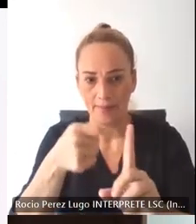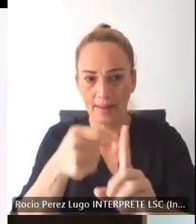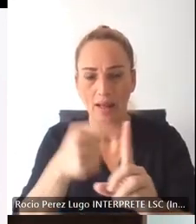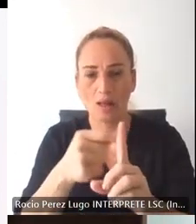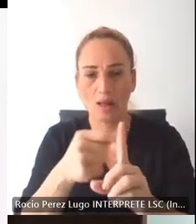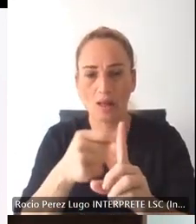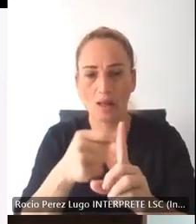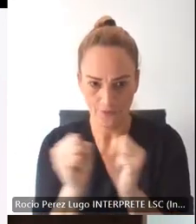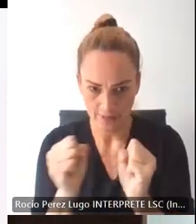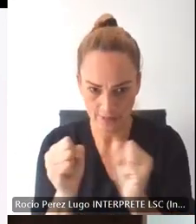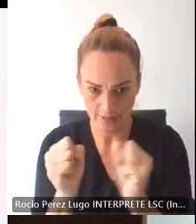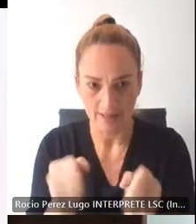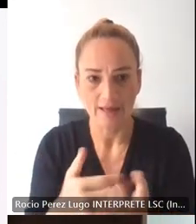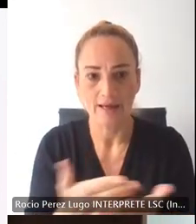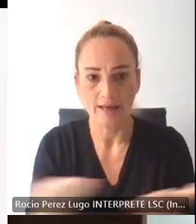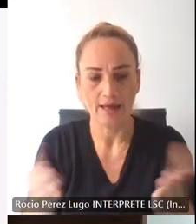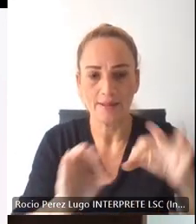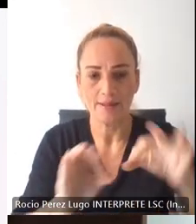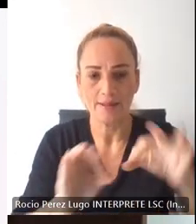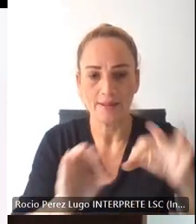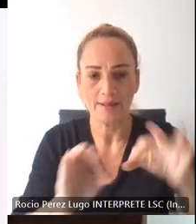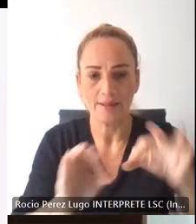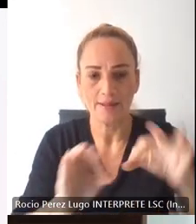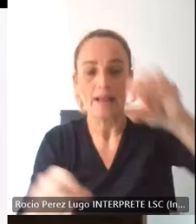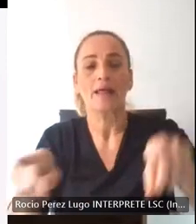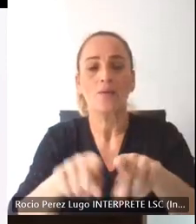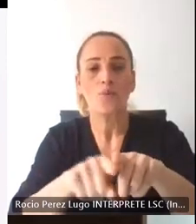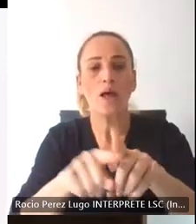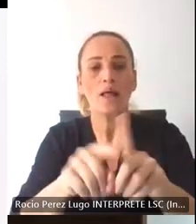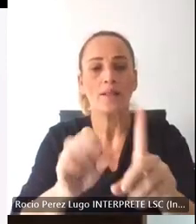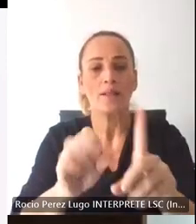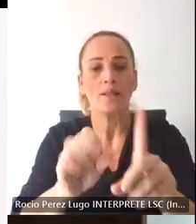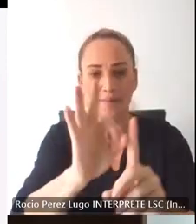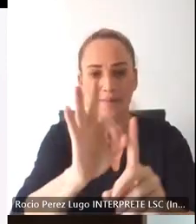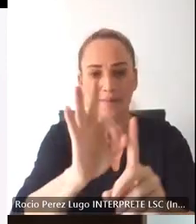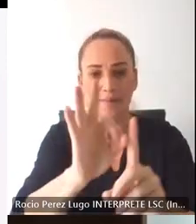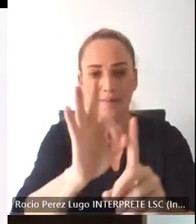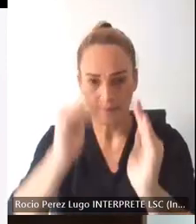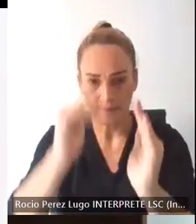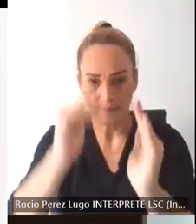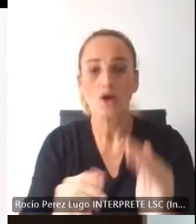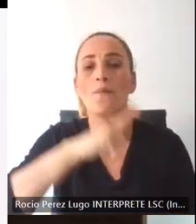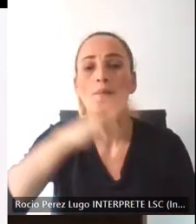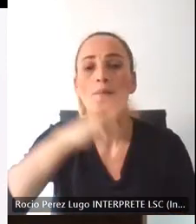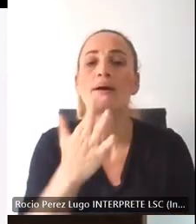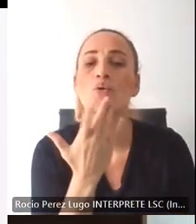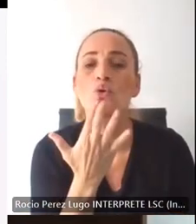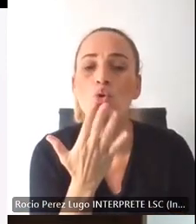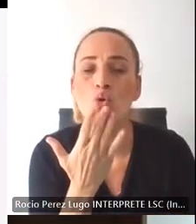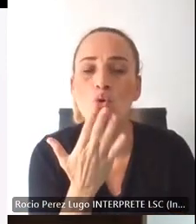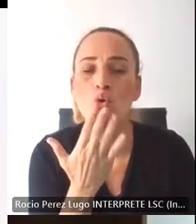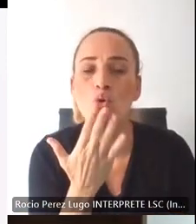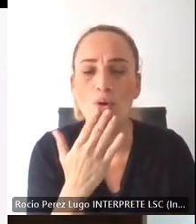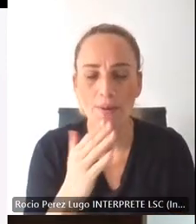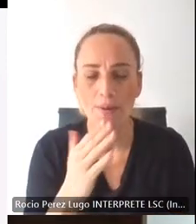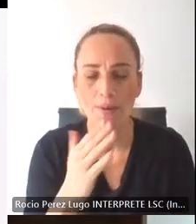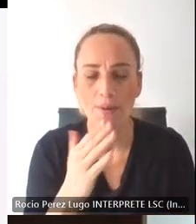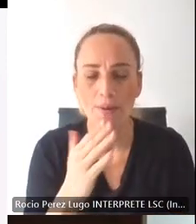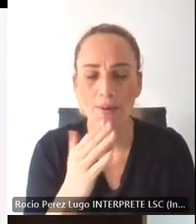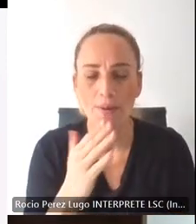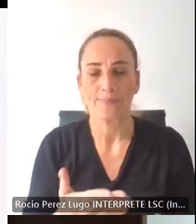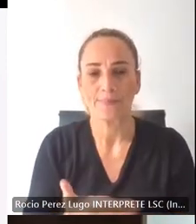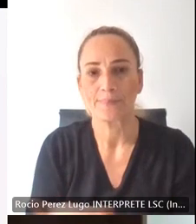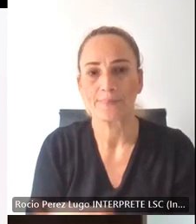enfría y la manguera también baja la temperatura, incluso se pone blanca, se le hace como una pequeña escarcha y